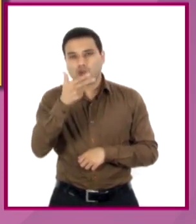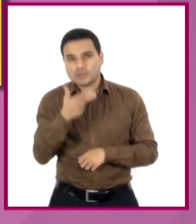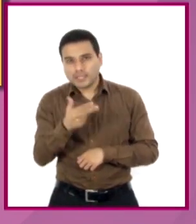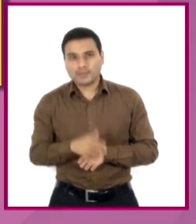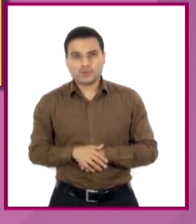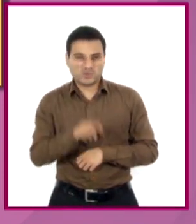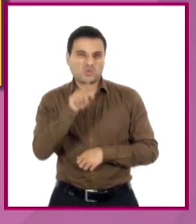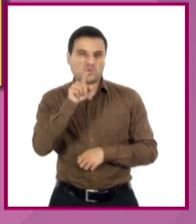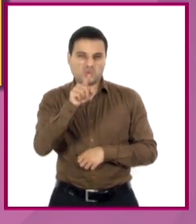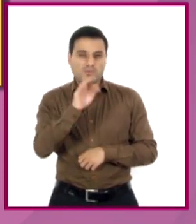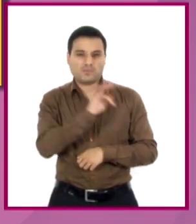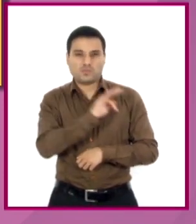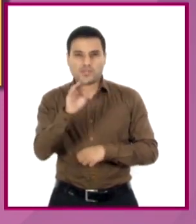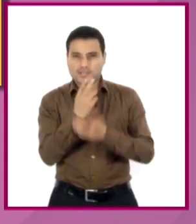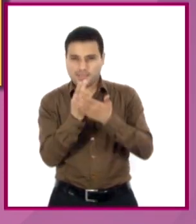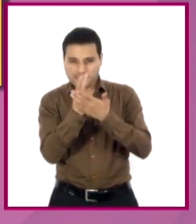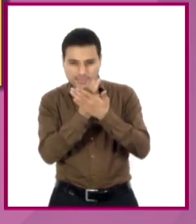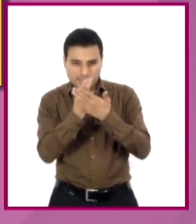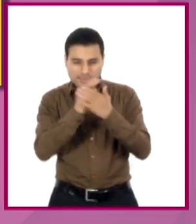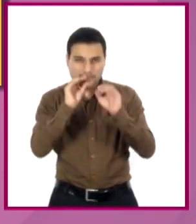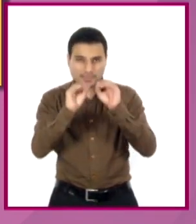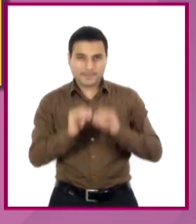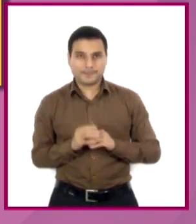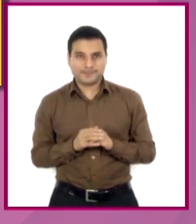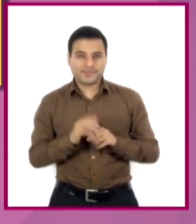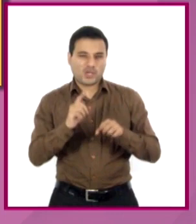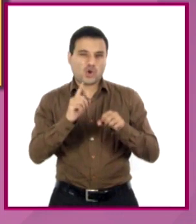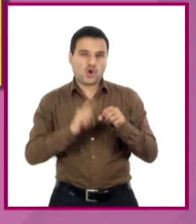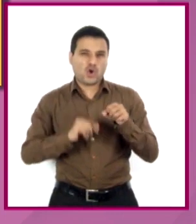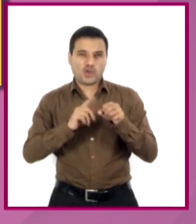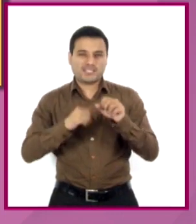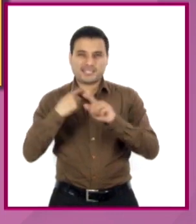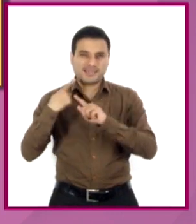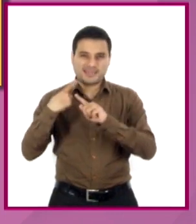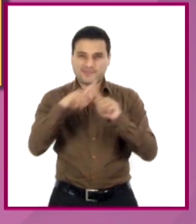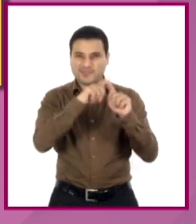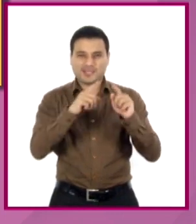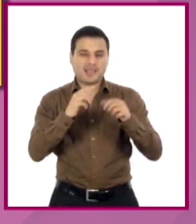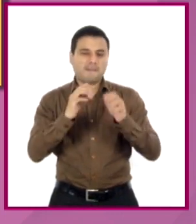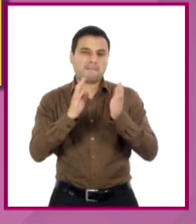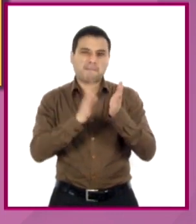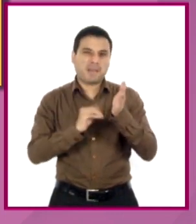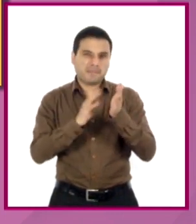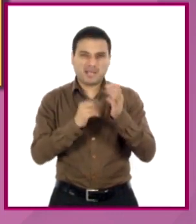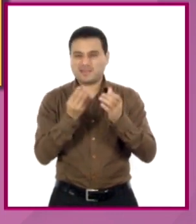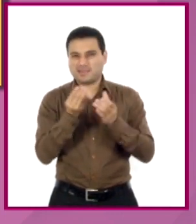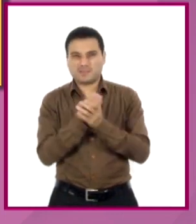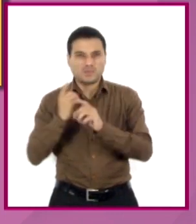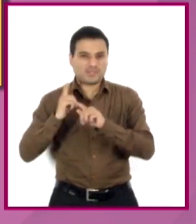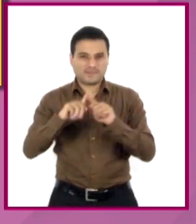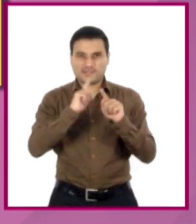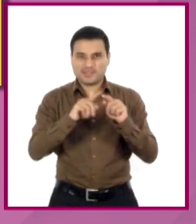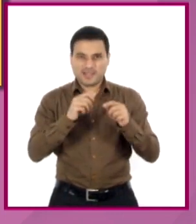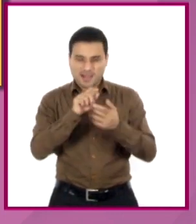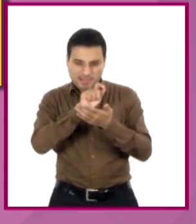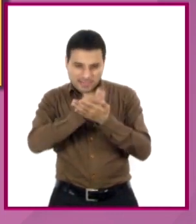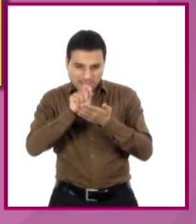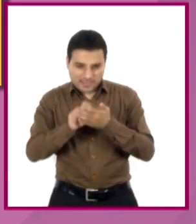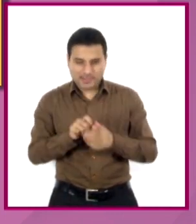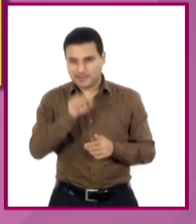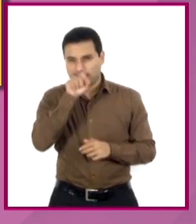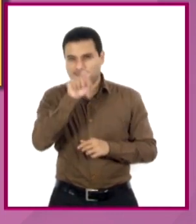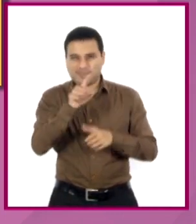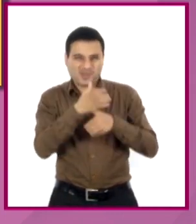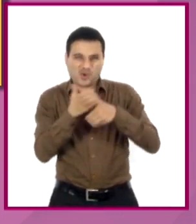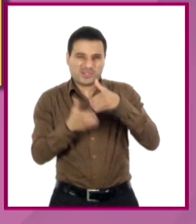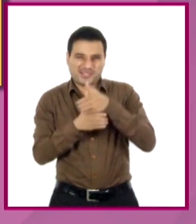crear divertidos diseños, usando colores diferentes, papel de distintos tipos y los elementos de reciclaje que